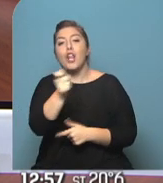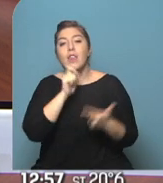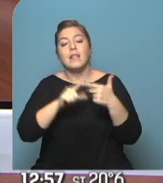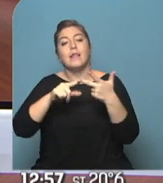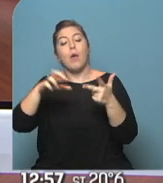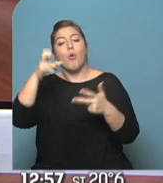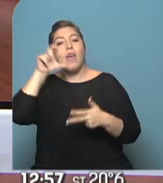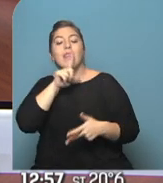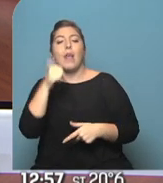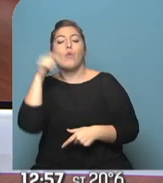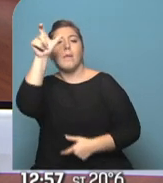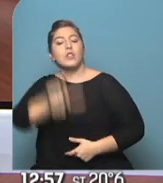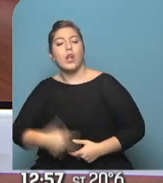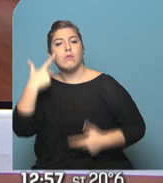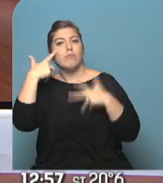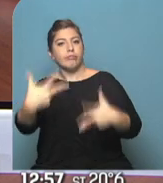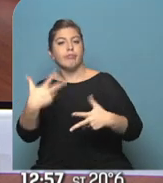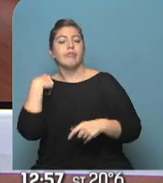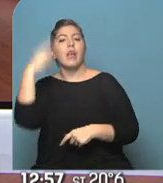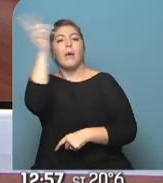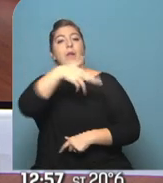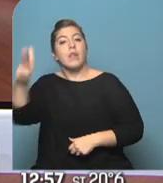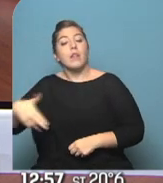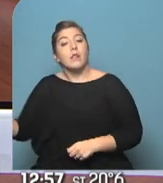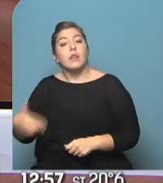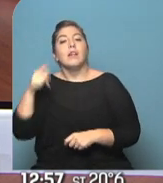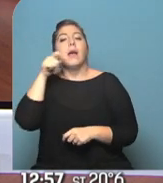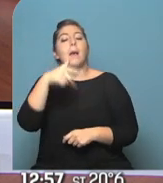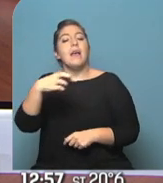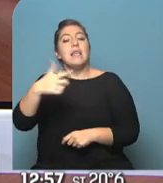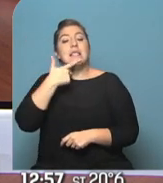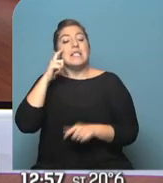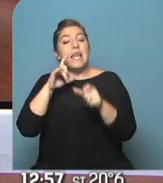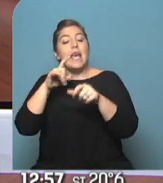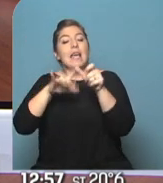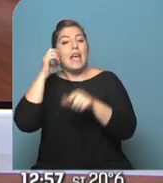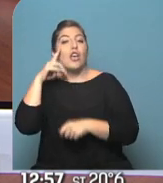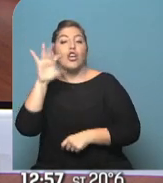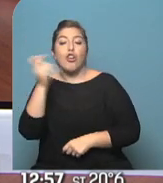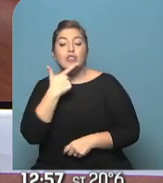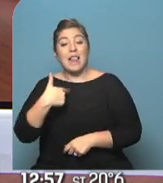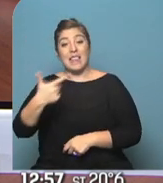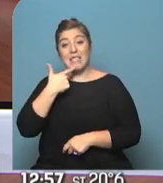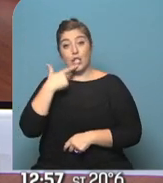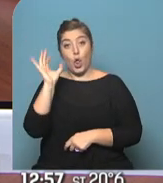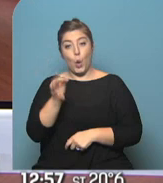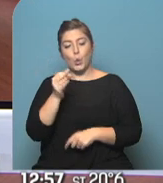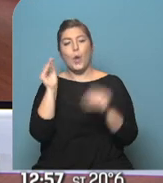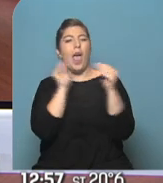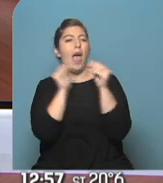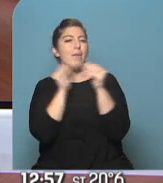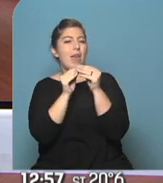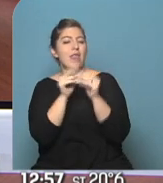altamente inspiradora por la que inspirado el mural de siqueiros la que de alguna manera impulsó el 17 de octubre amiga de perón